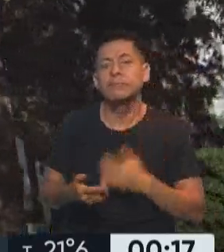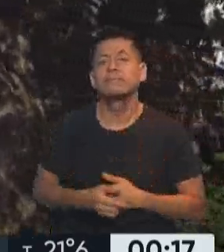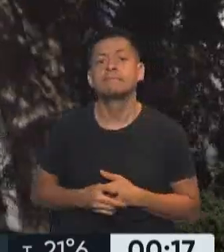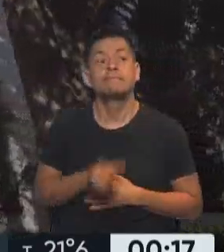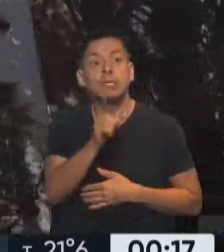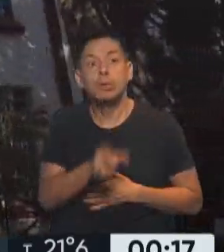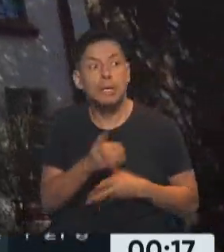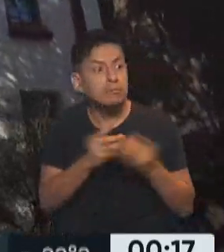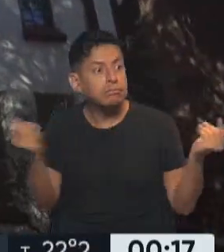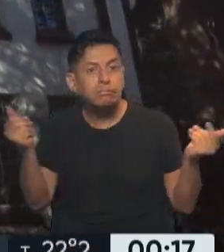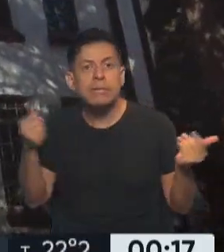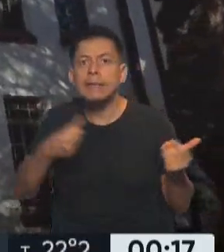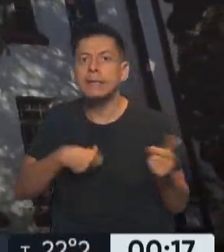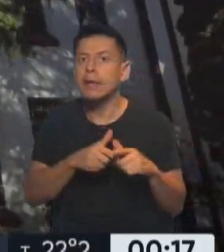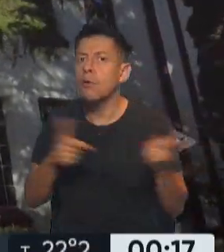entidad.